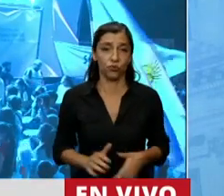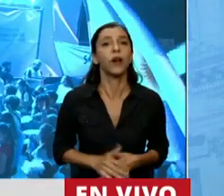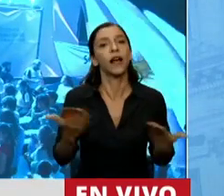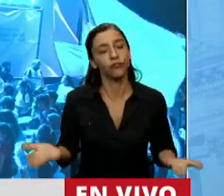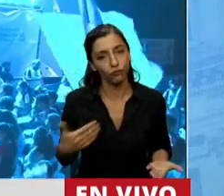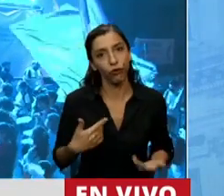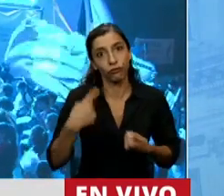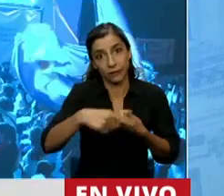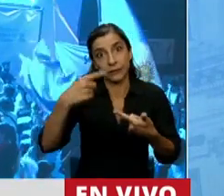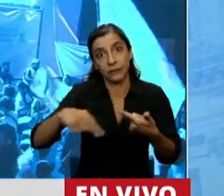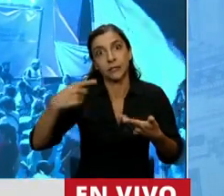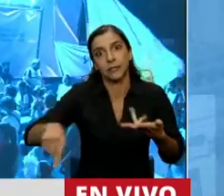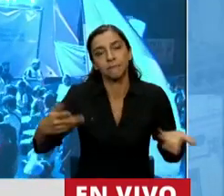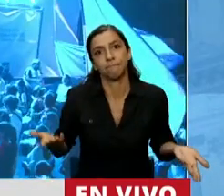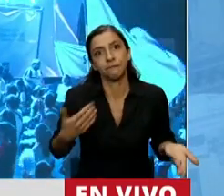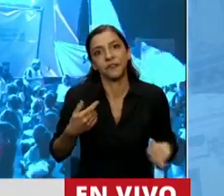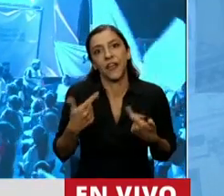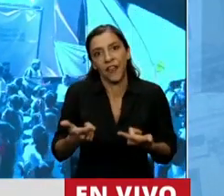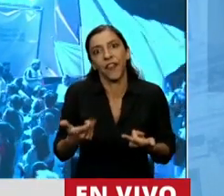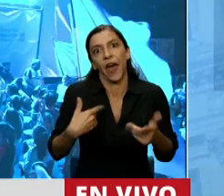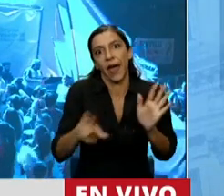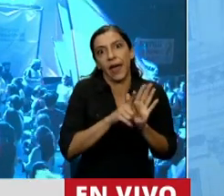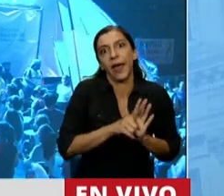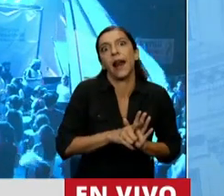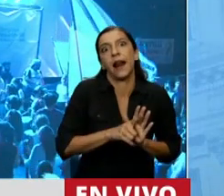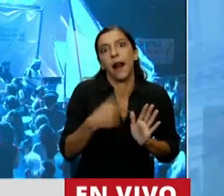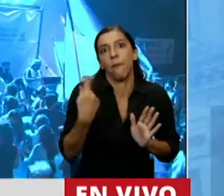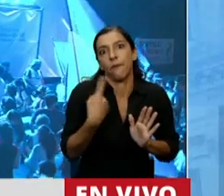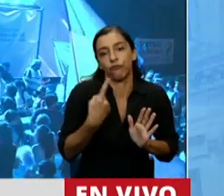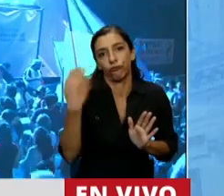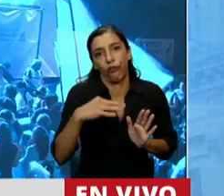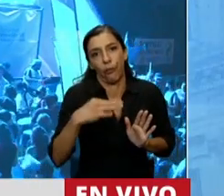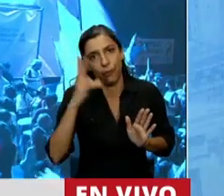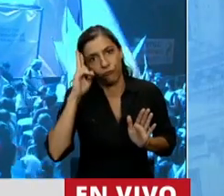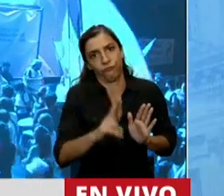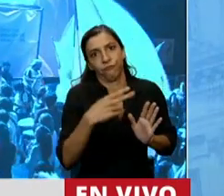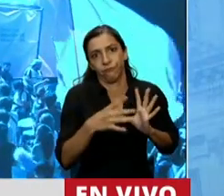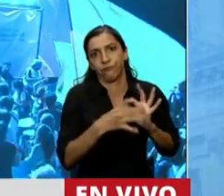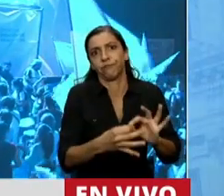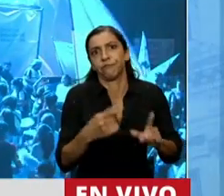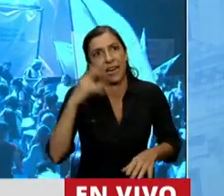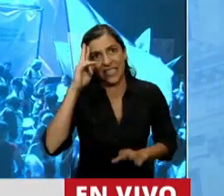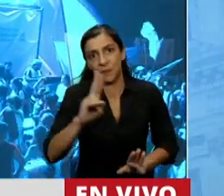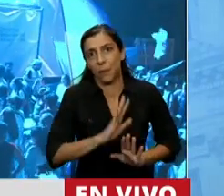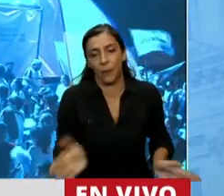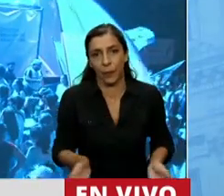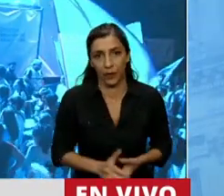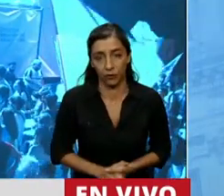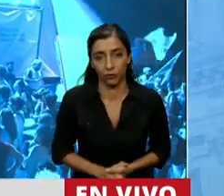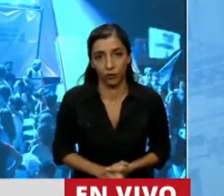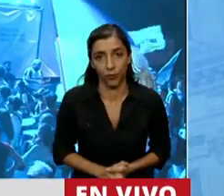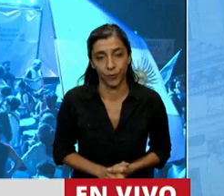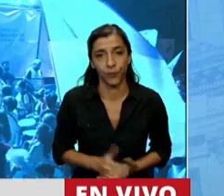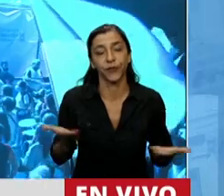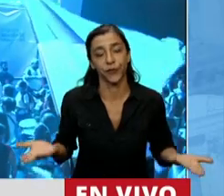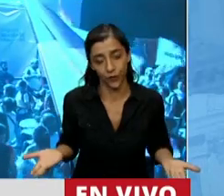jurídico vigente al que estamos obligados a observar para legislar conforme a derecho. Ahora bien, señor